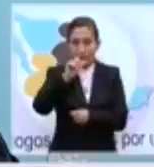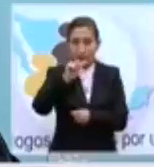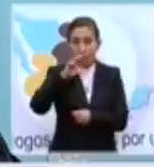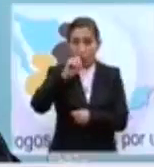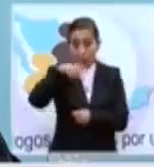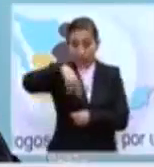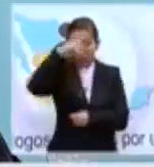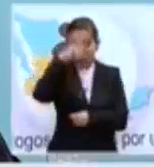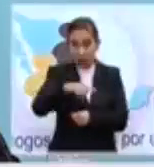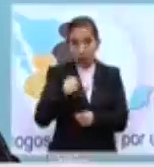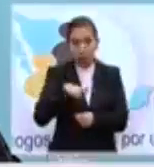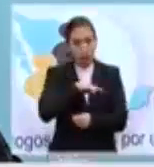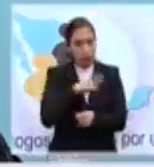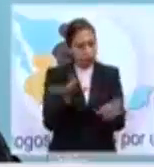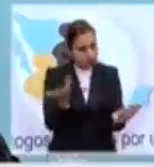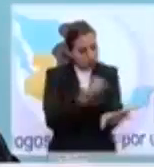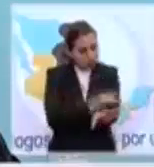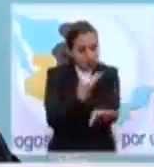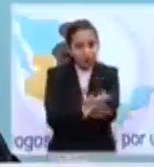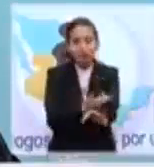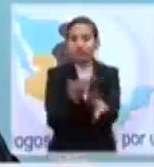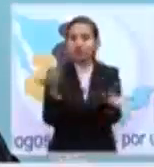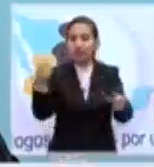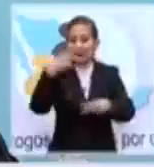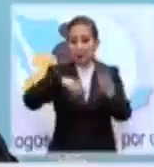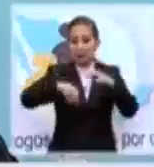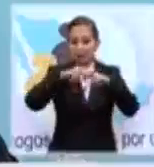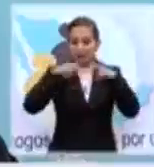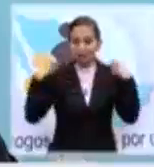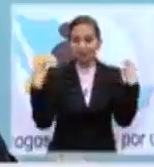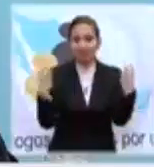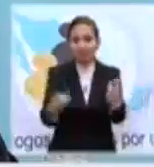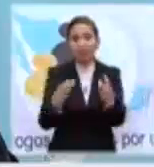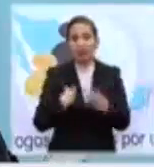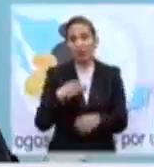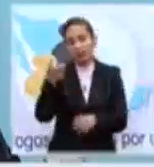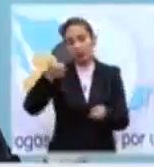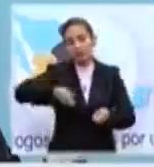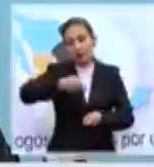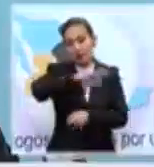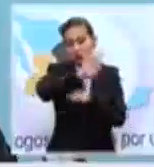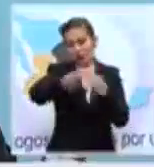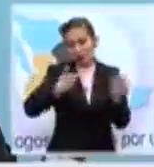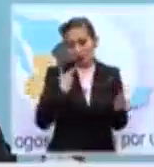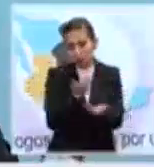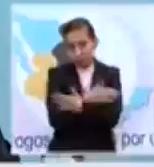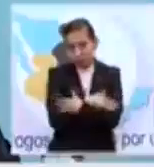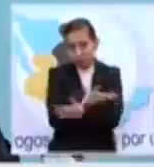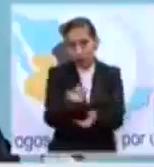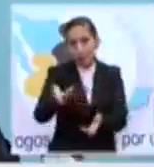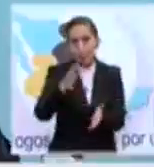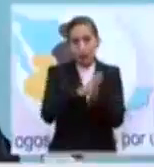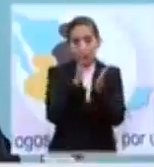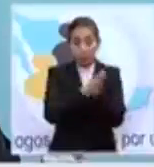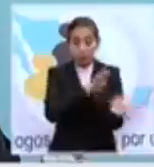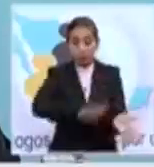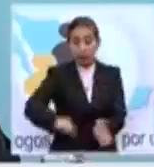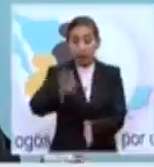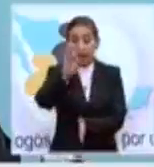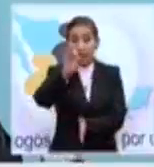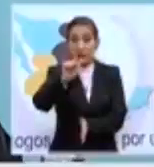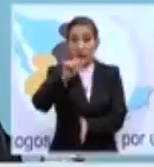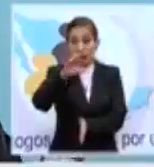México. Estamos muy honrados de estar en esta mesa y un saludo para todos los que participan en ella. Bien, por parte de la